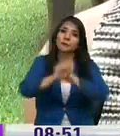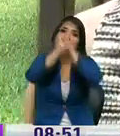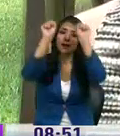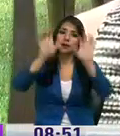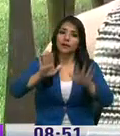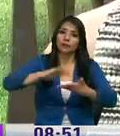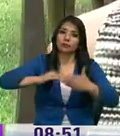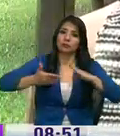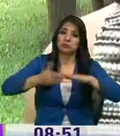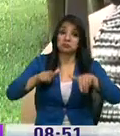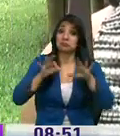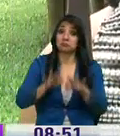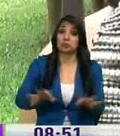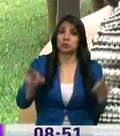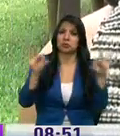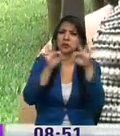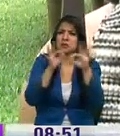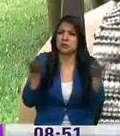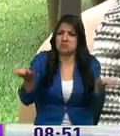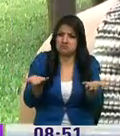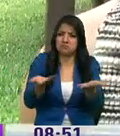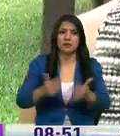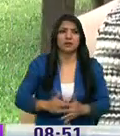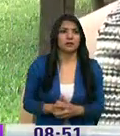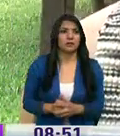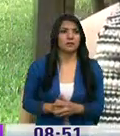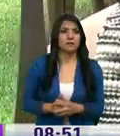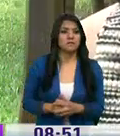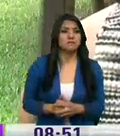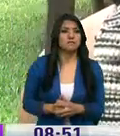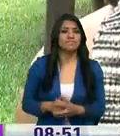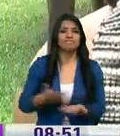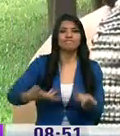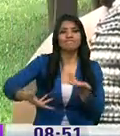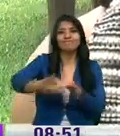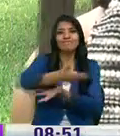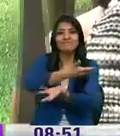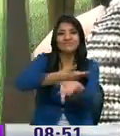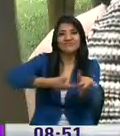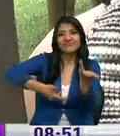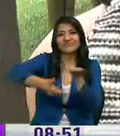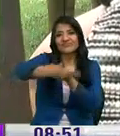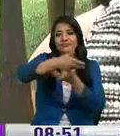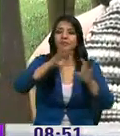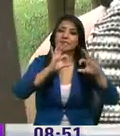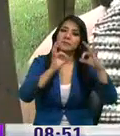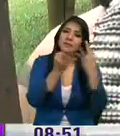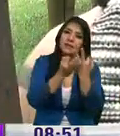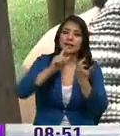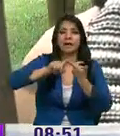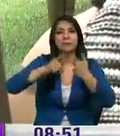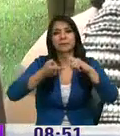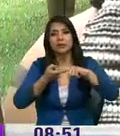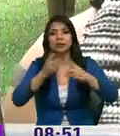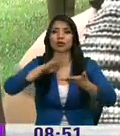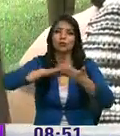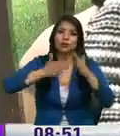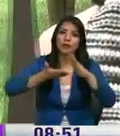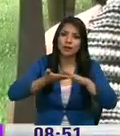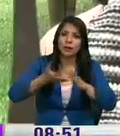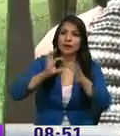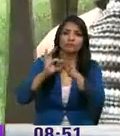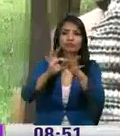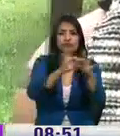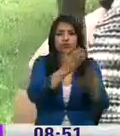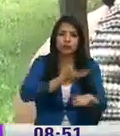es importante, donde buscamos la armonía y el encuentro de las familias, de los amigos de otras comunidades, y compartir lo que es la